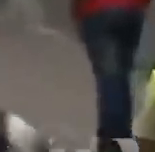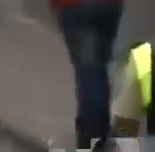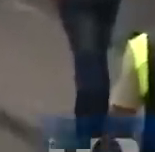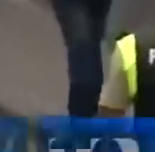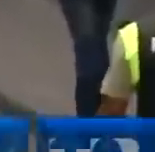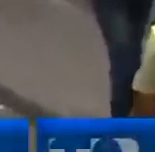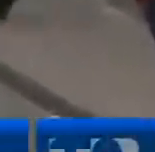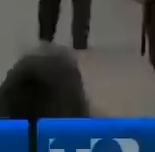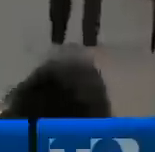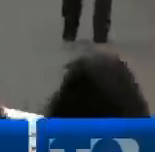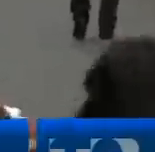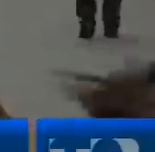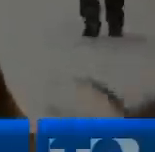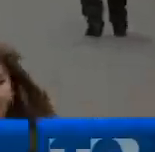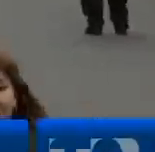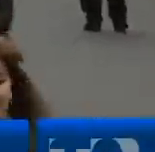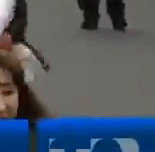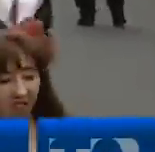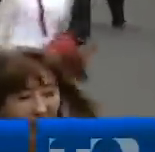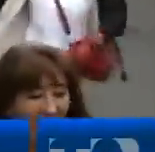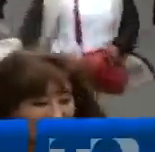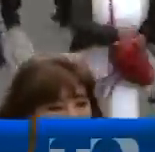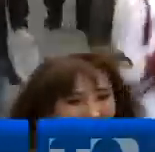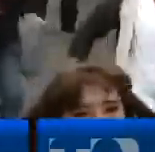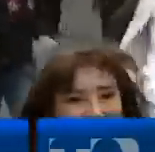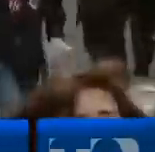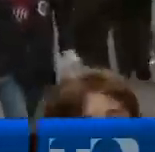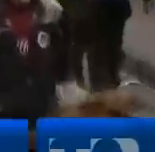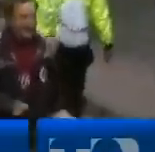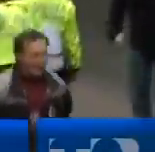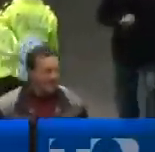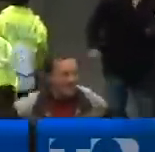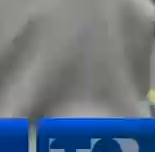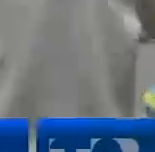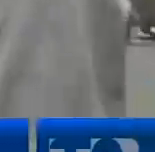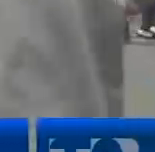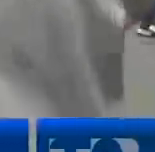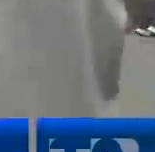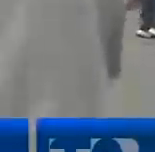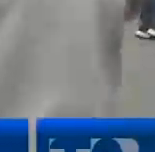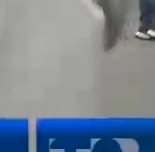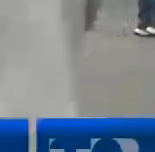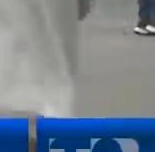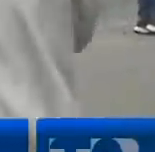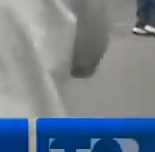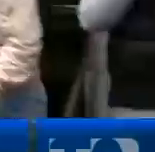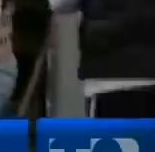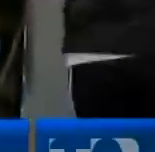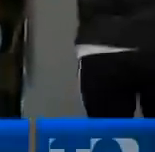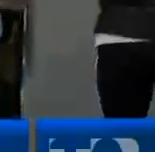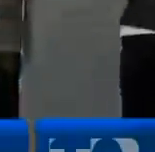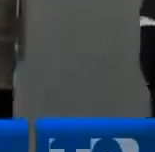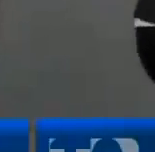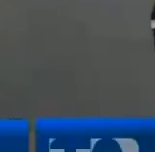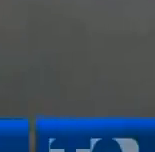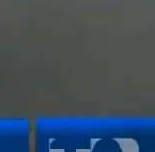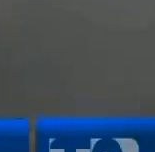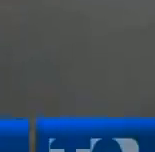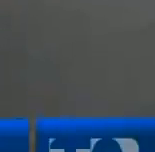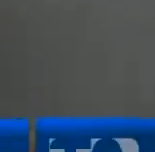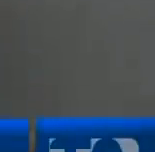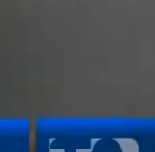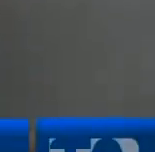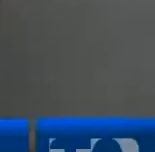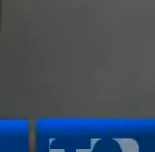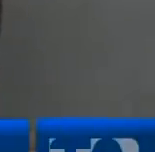Despavoridos, aterrados, corrían los ciudadanos que nada tenían que ver con la protesta, pero que estaban en medio de ella.